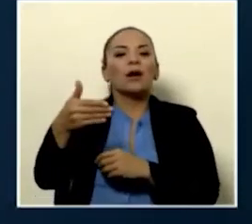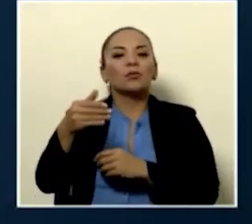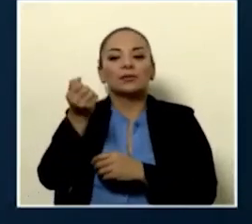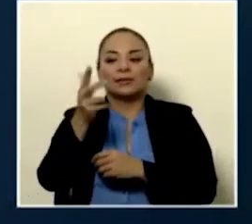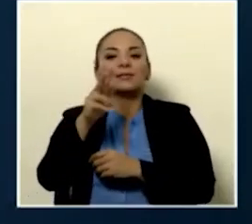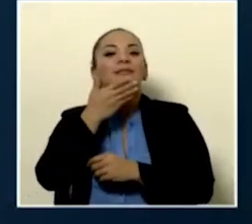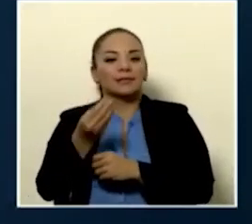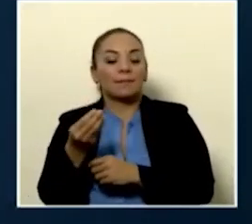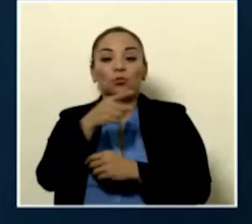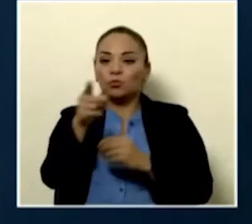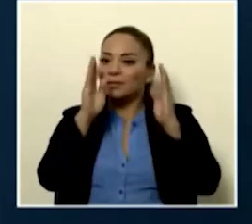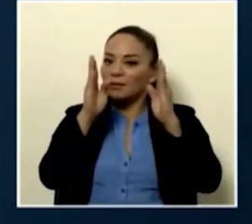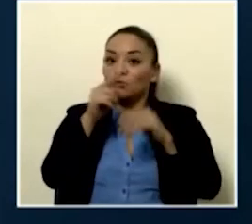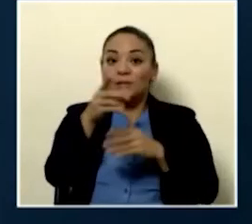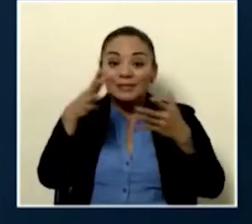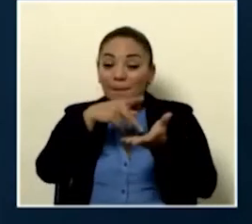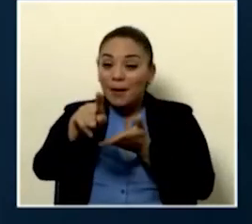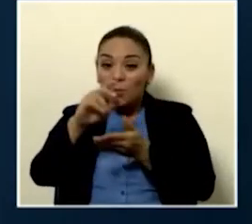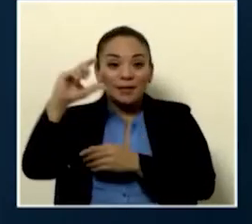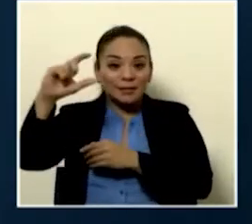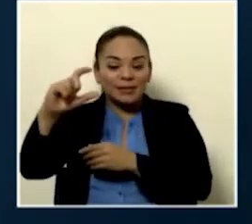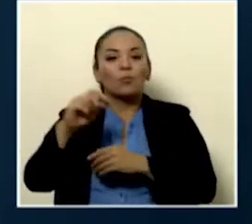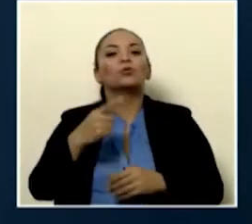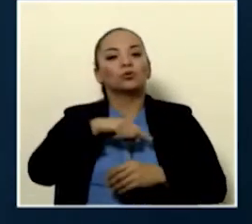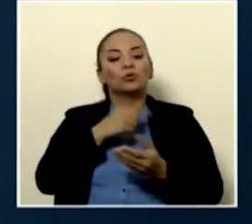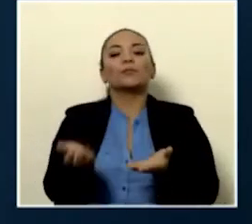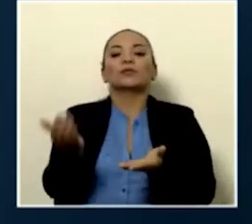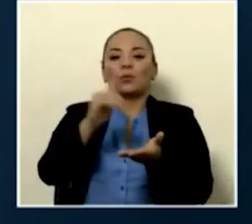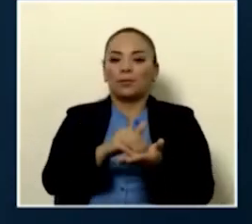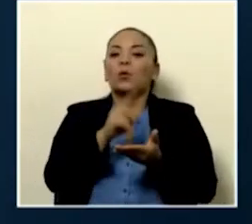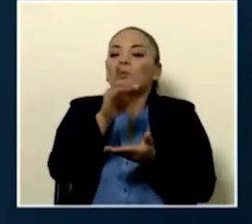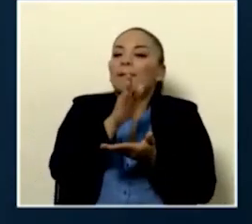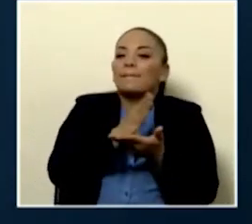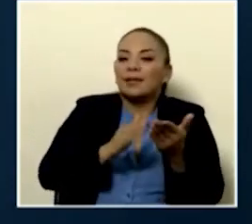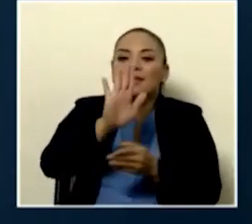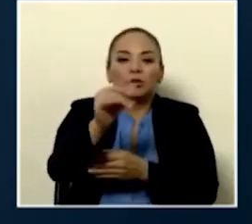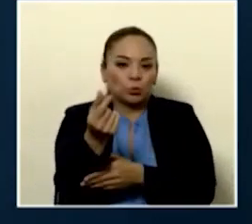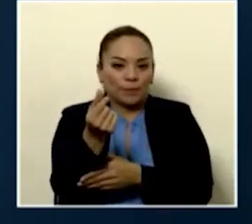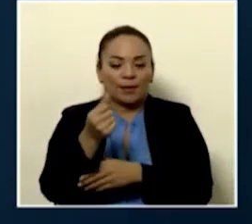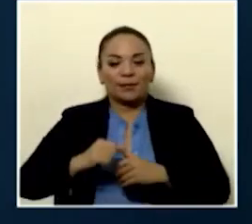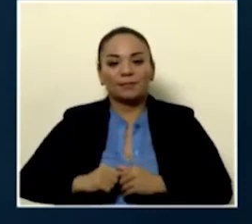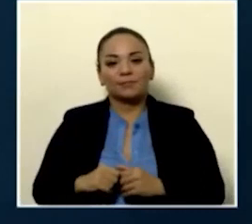esté atento si ya pagó el marchamo, porque le vamos a devolver una parte de su plata.